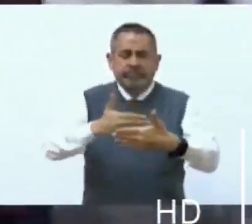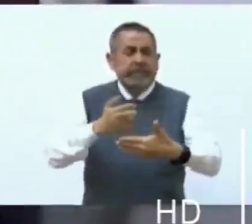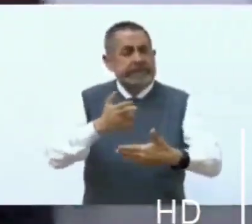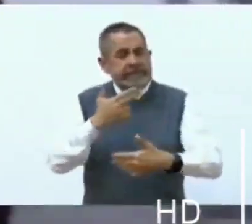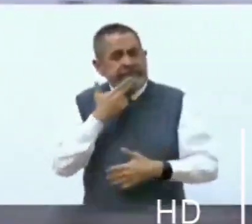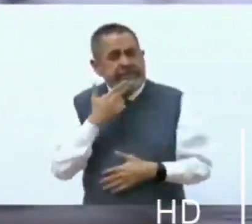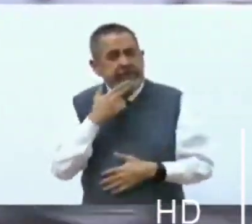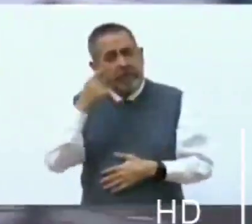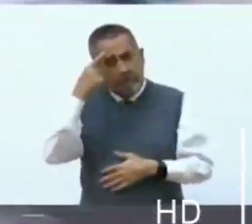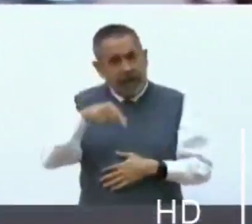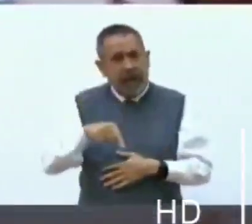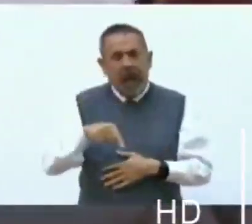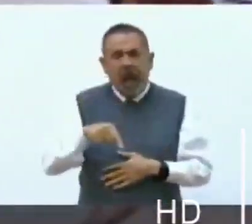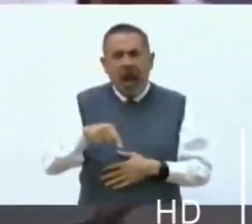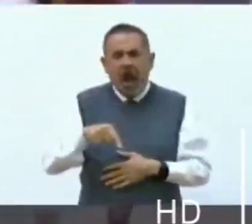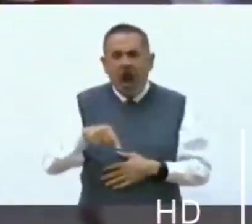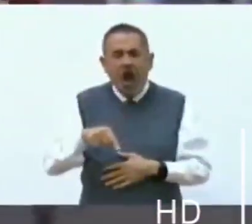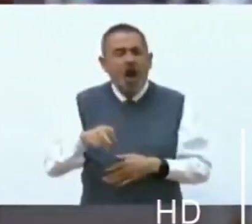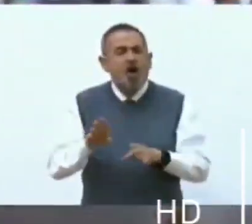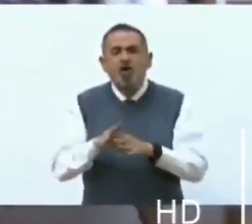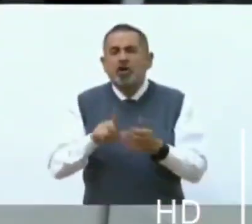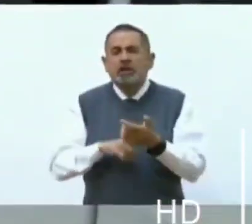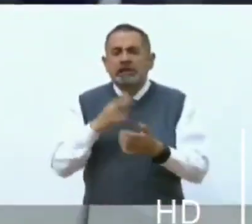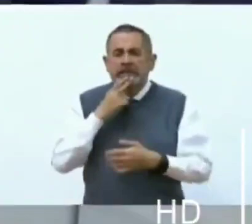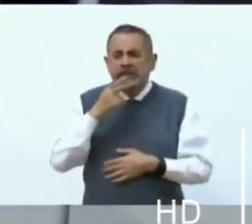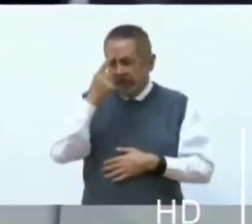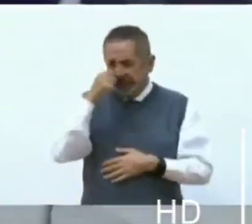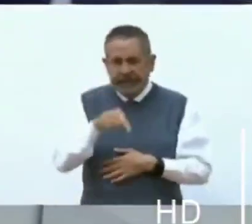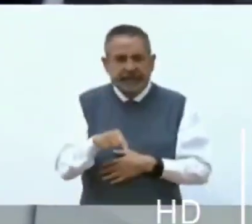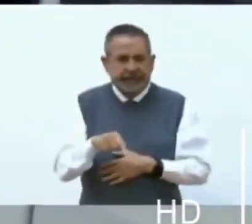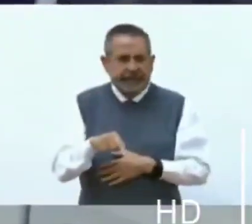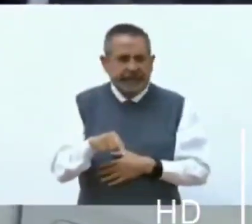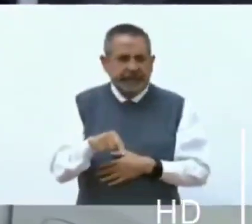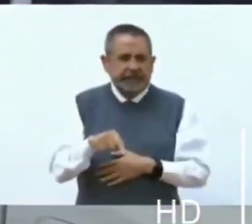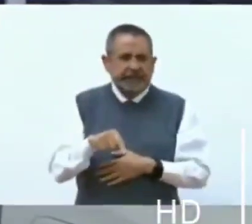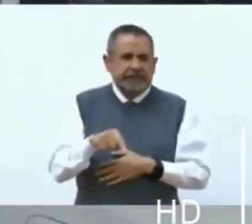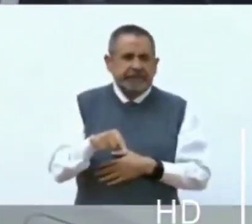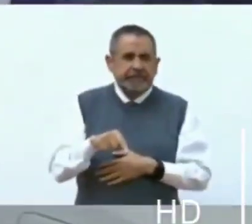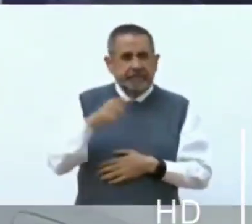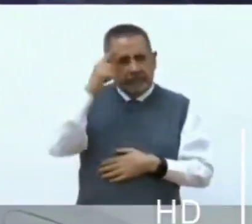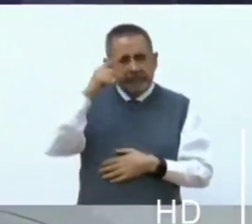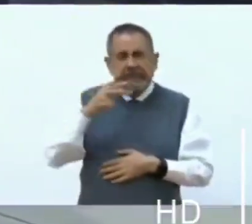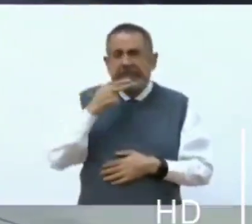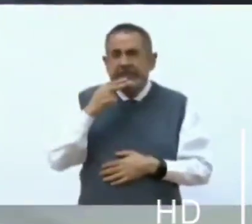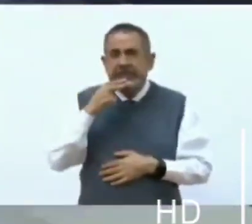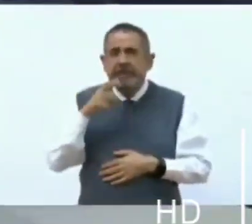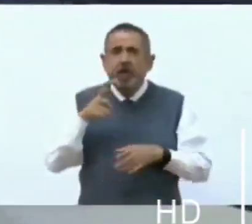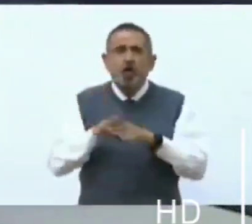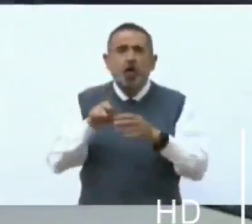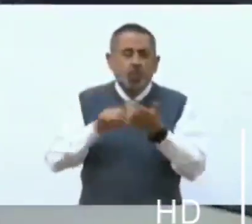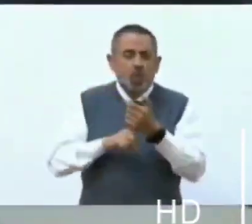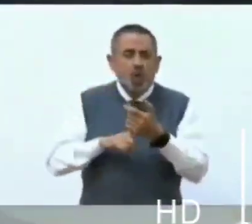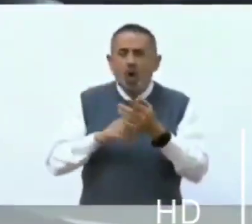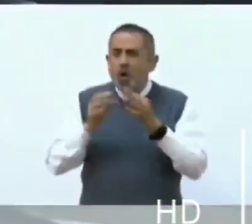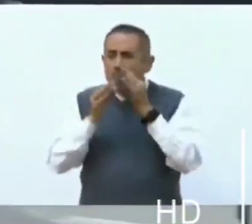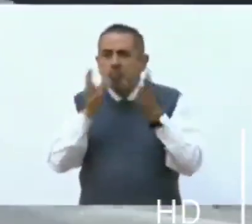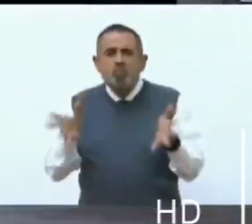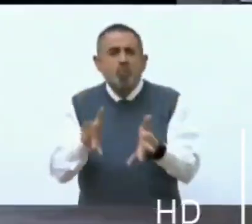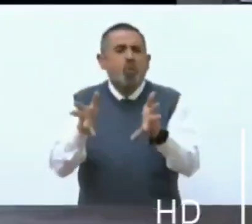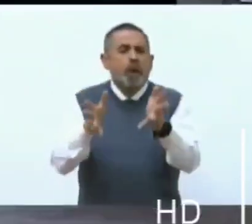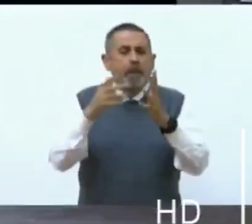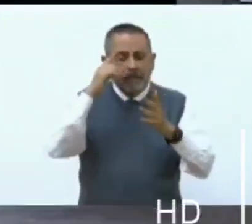permitirá tener un mecanismo que mida y promueva el